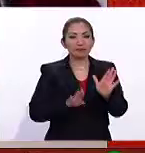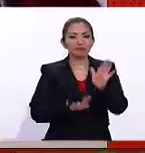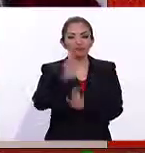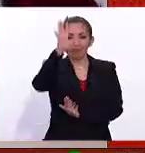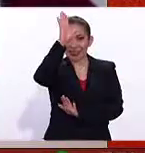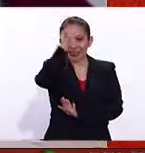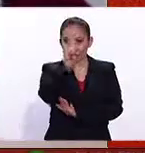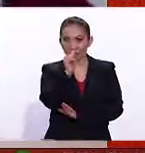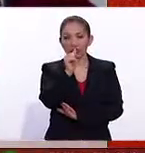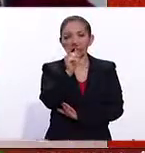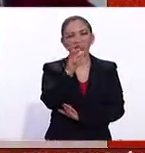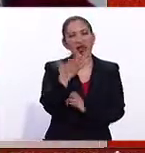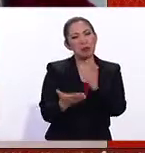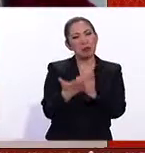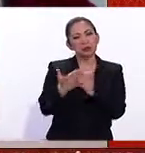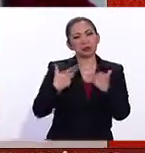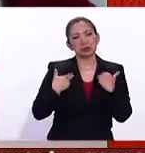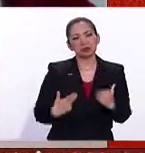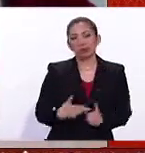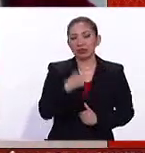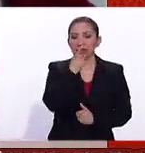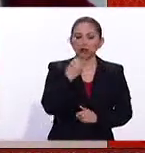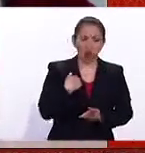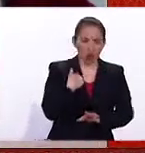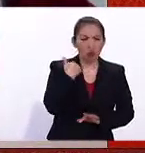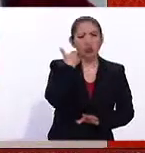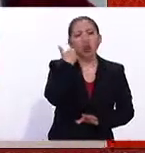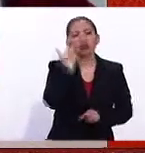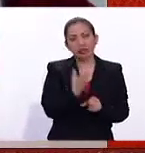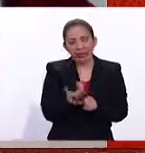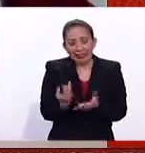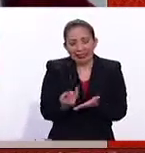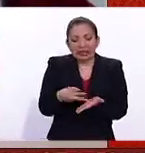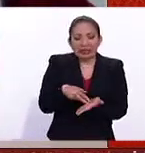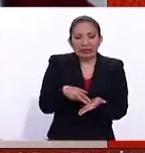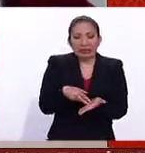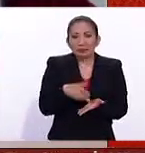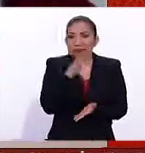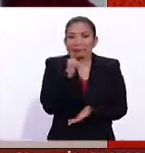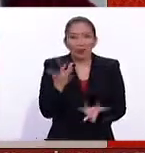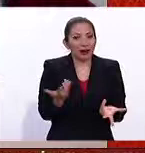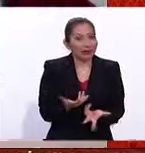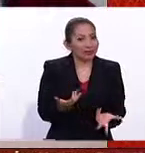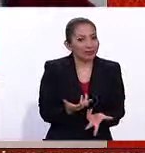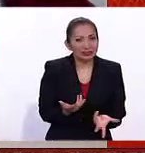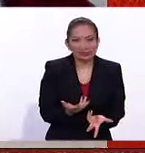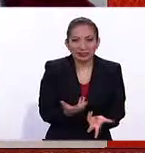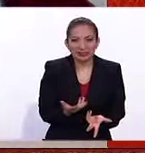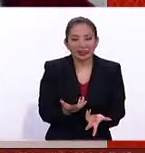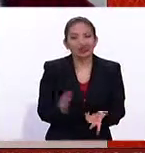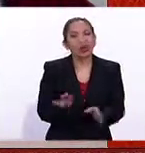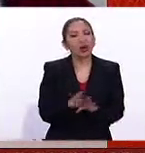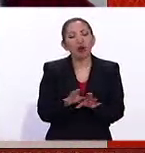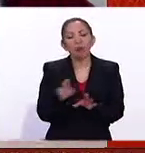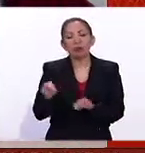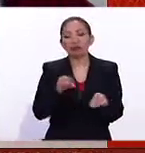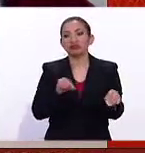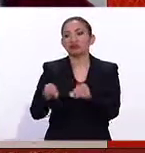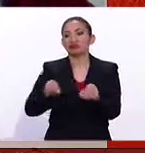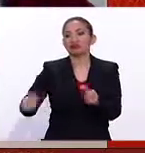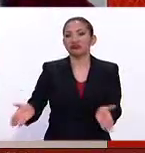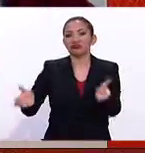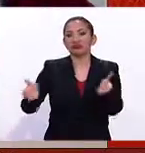este acuerdo y a veces los seres humanos decimos, tengo la voluntad de levantarme y no lo hago. Es decir, ¿cómo